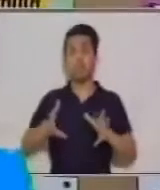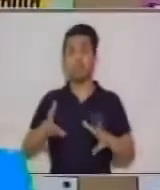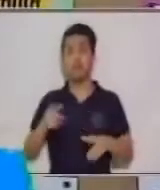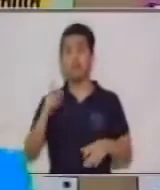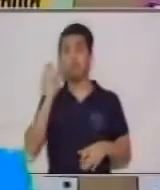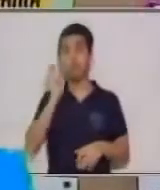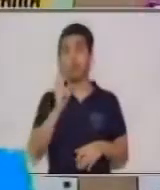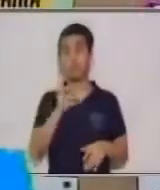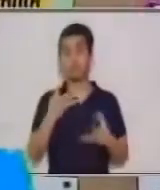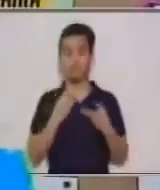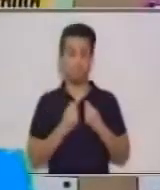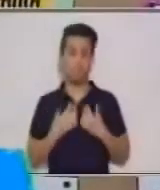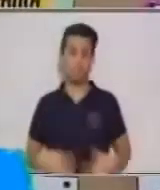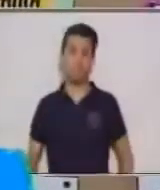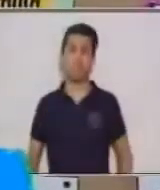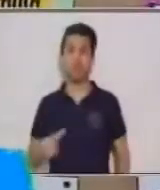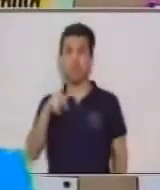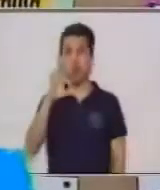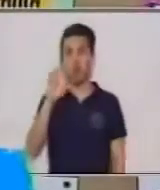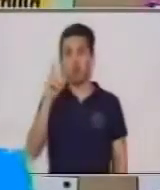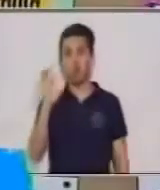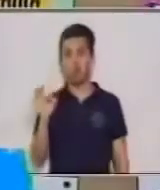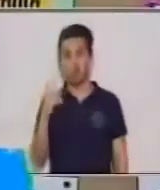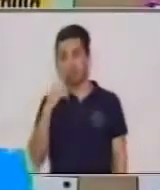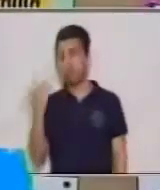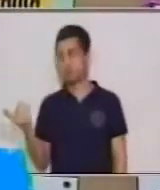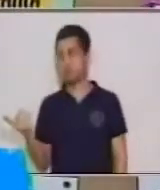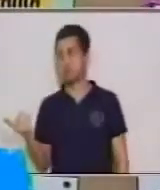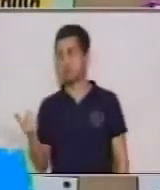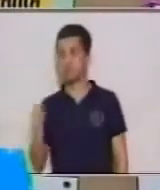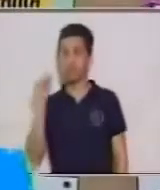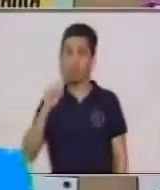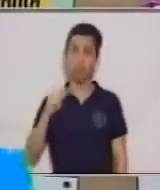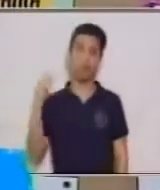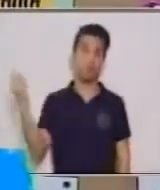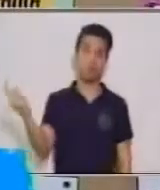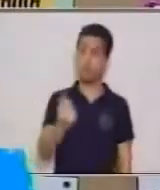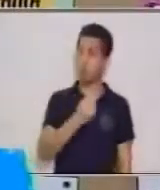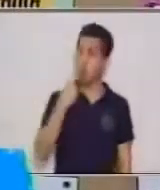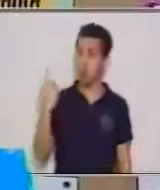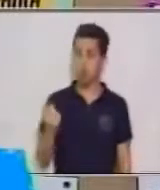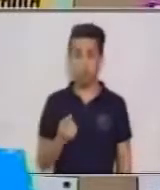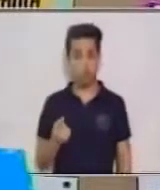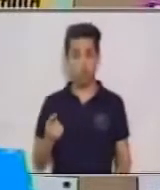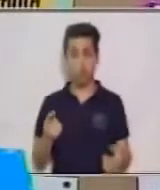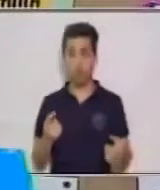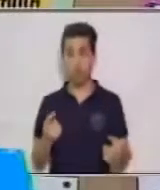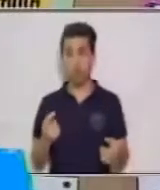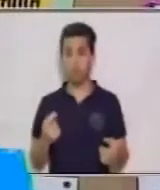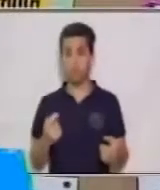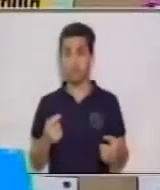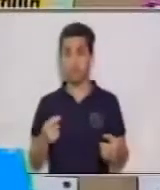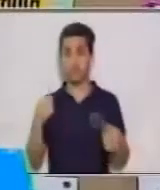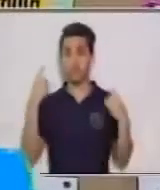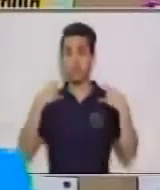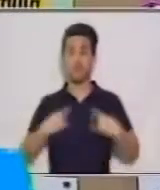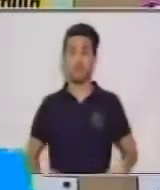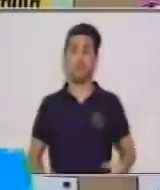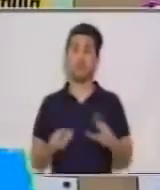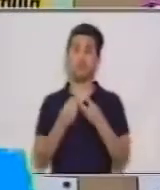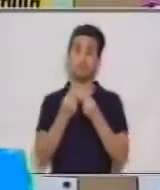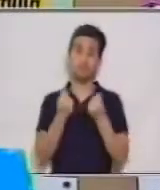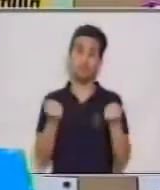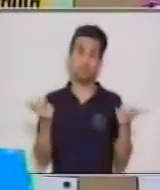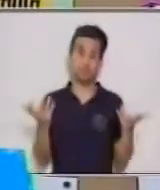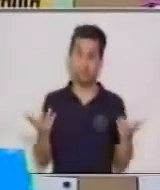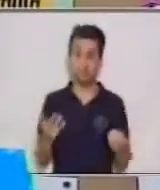lodo. Entonces, ¿cuáles fueron sus consecuencias? Ahora todo su uniforme y él están sucios porque tienen lodo. Y